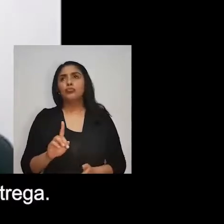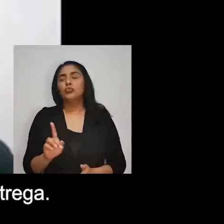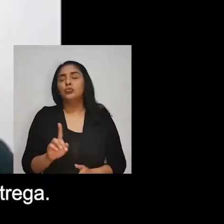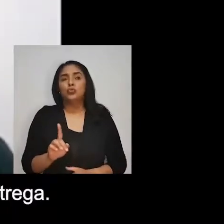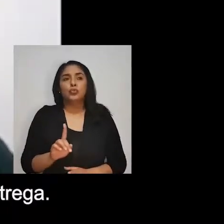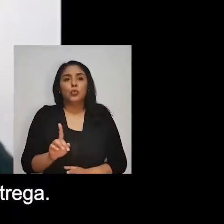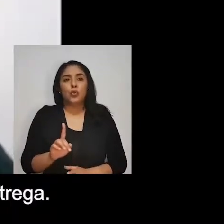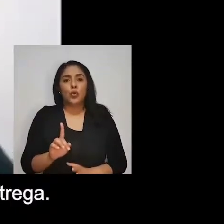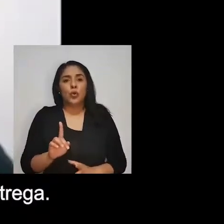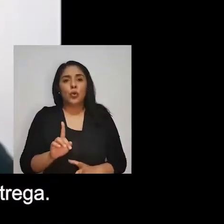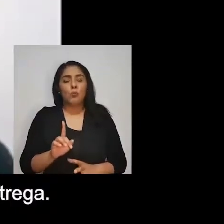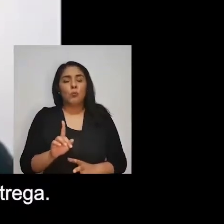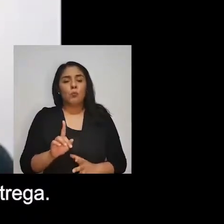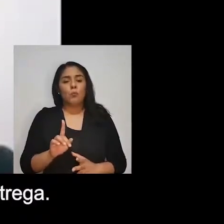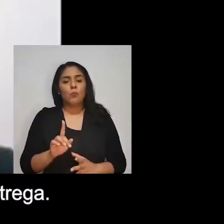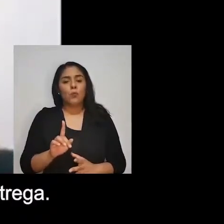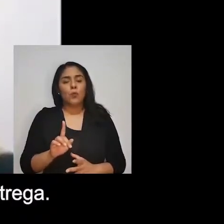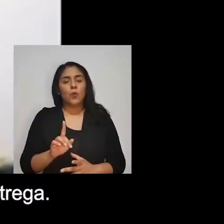fuera